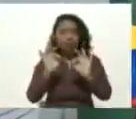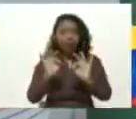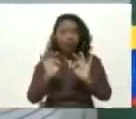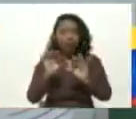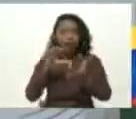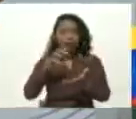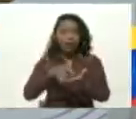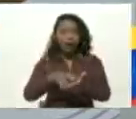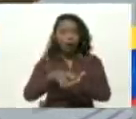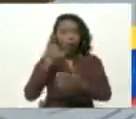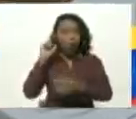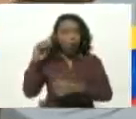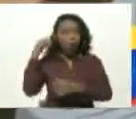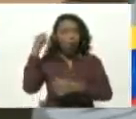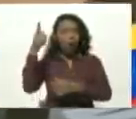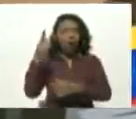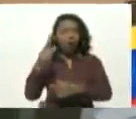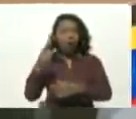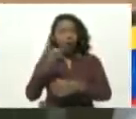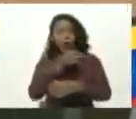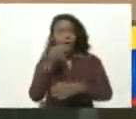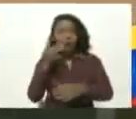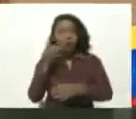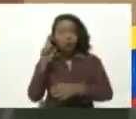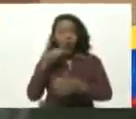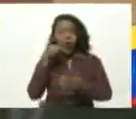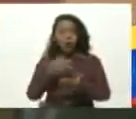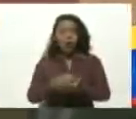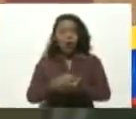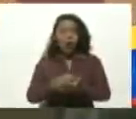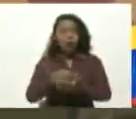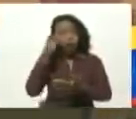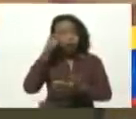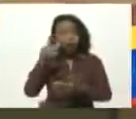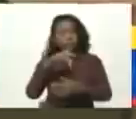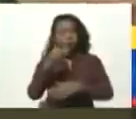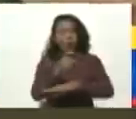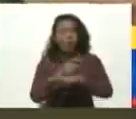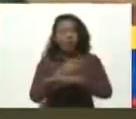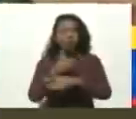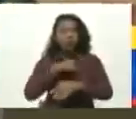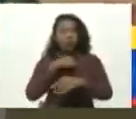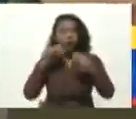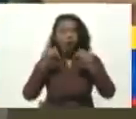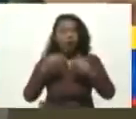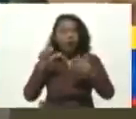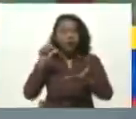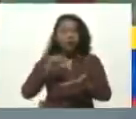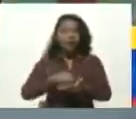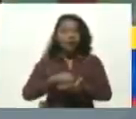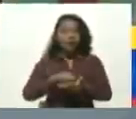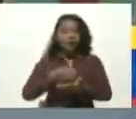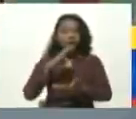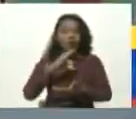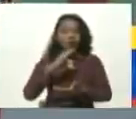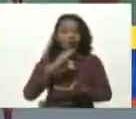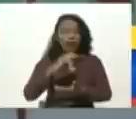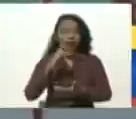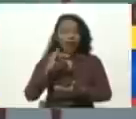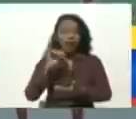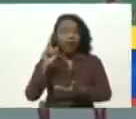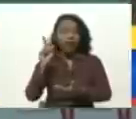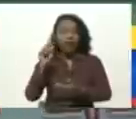estado Guárico. Efectivamente, como mencionó el ciudadano gobernador, nos encontramos en este centro de diagnóstico integral y la sala